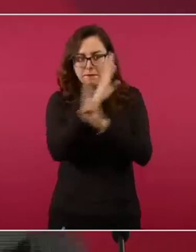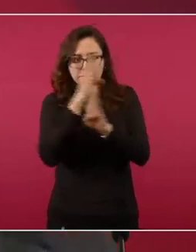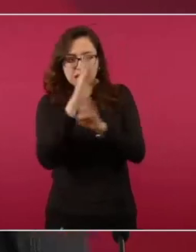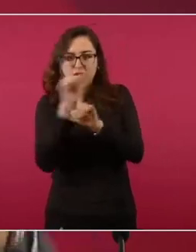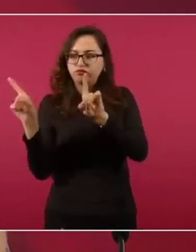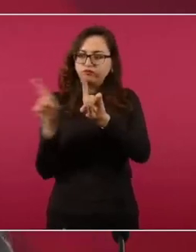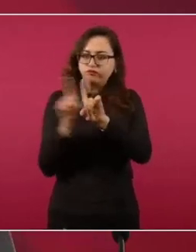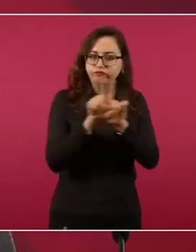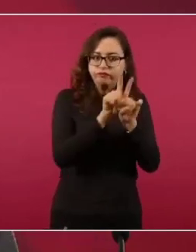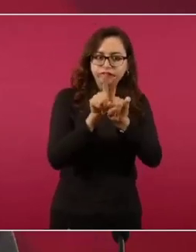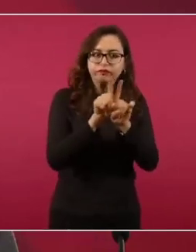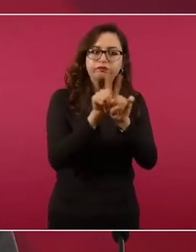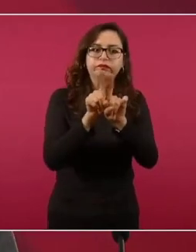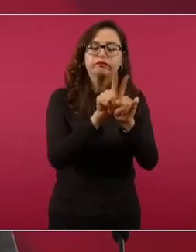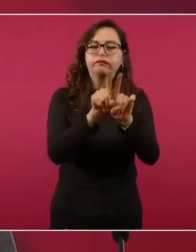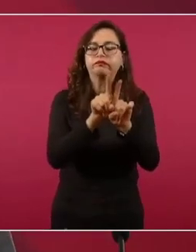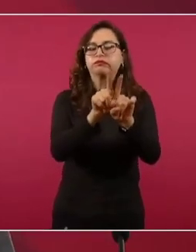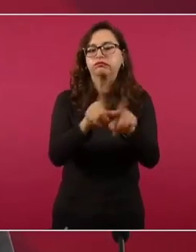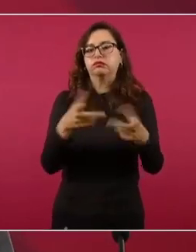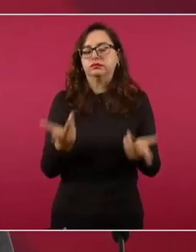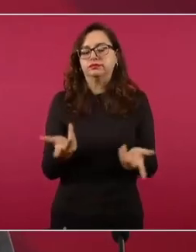por las escuchas.